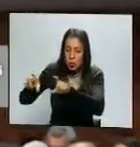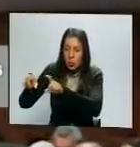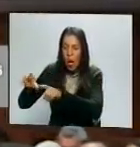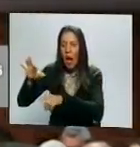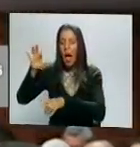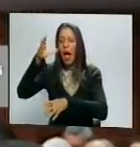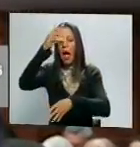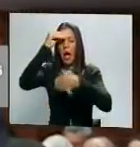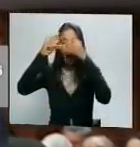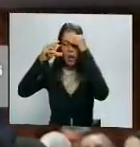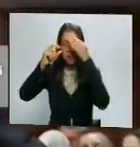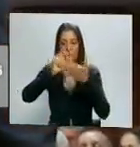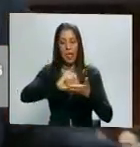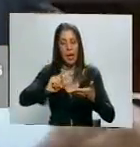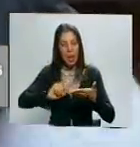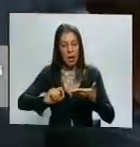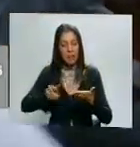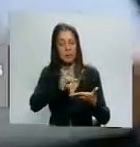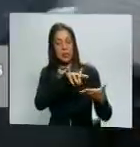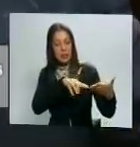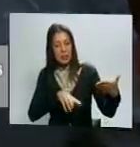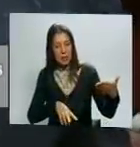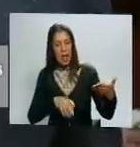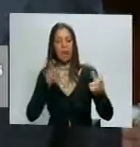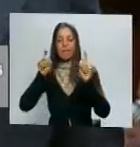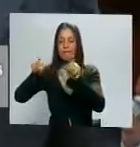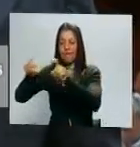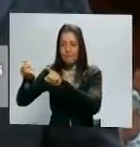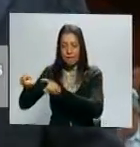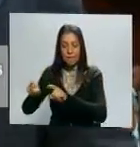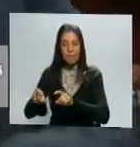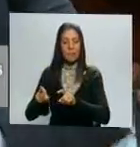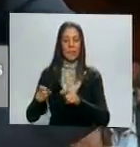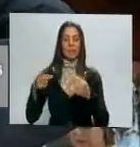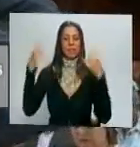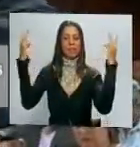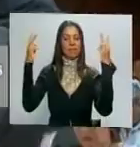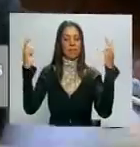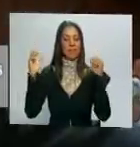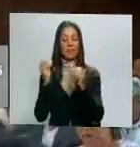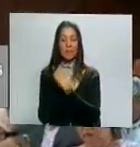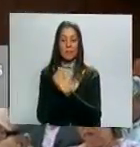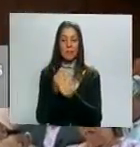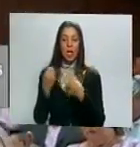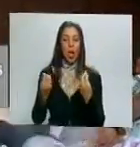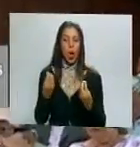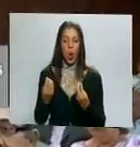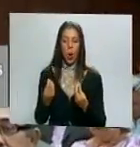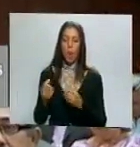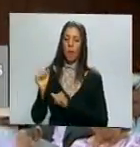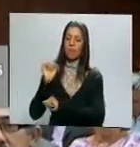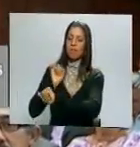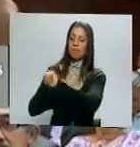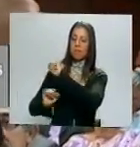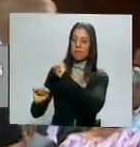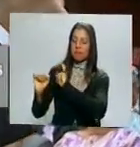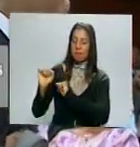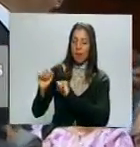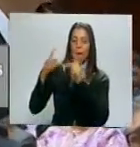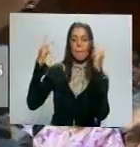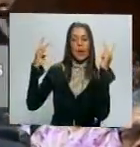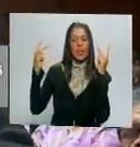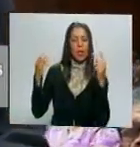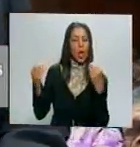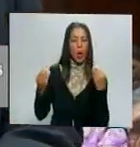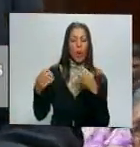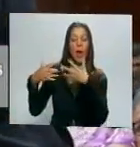nuestro pueblo. ¿Cómo hemos enfrentado y derrotado las campañas golpistas que en todo momento desestabilizadoras ha desatado